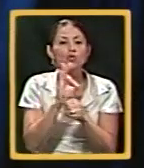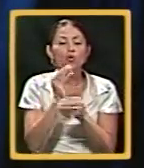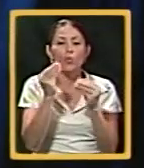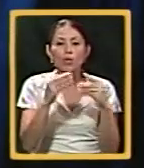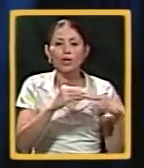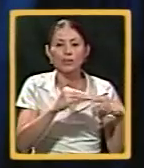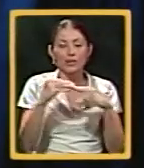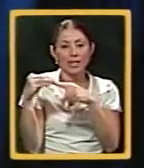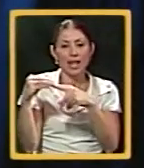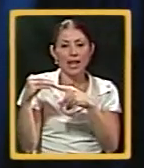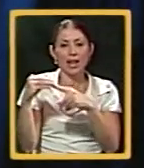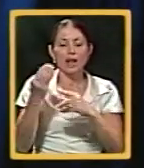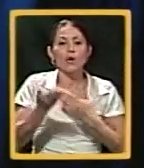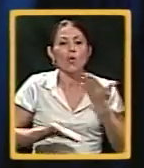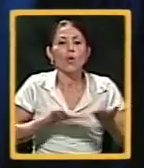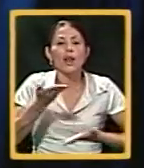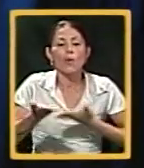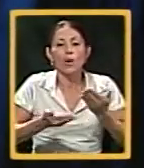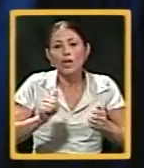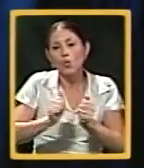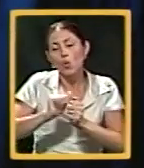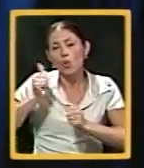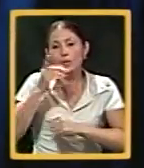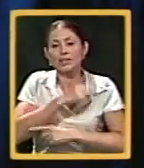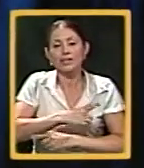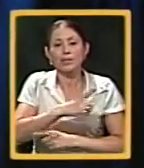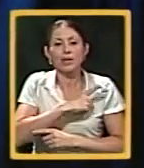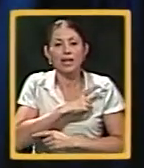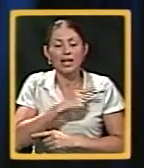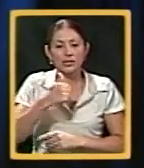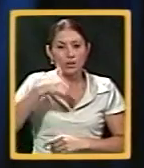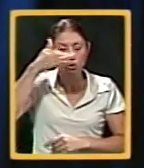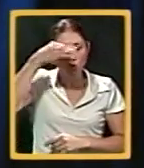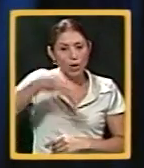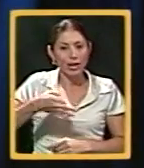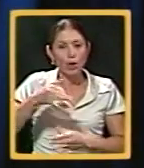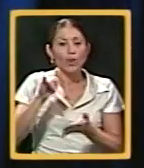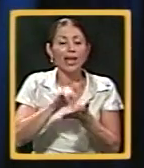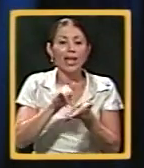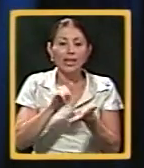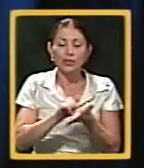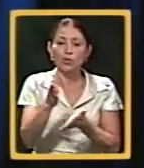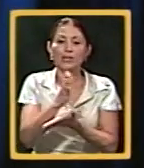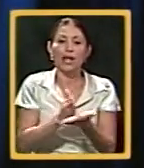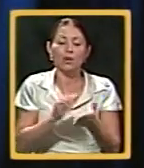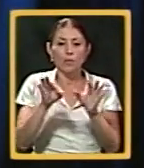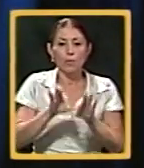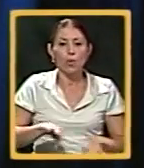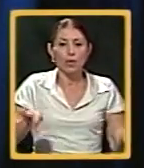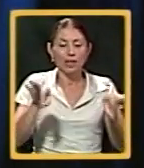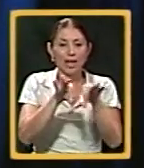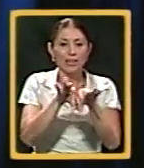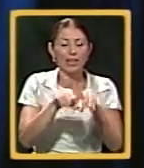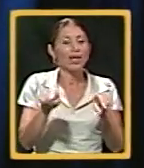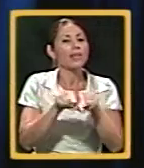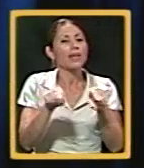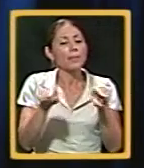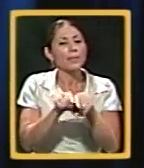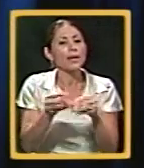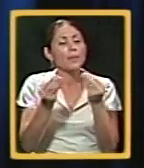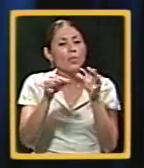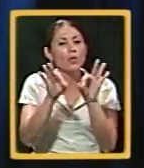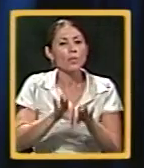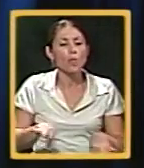especial, colaborando con las otras disciplinas. Y yo creo que eso es algo importante. Y la otra parte que es muy